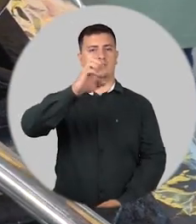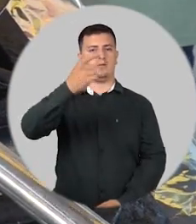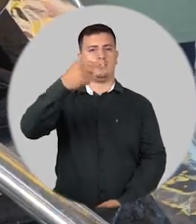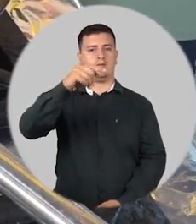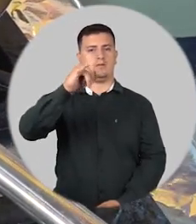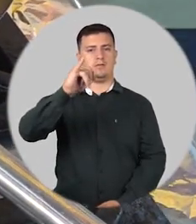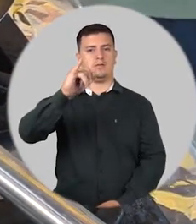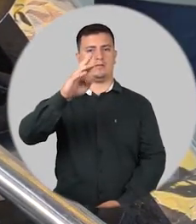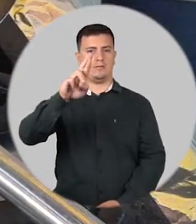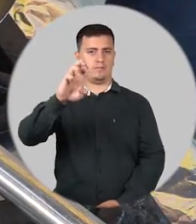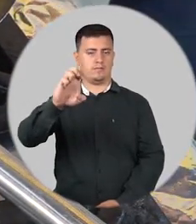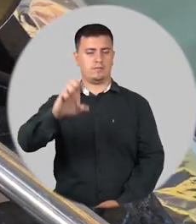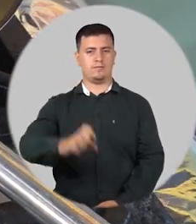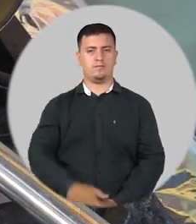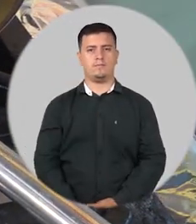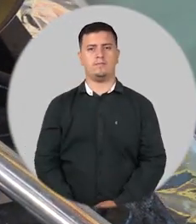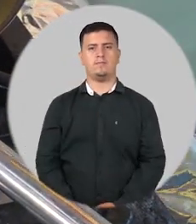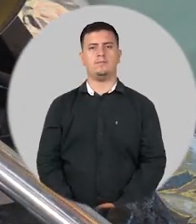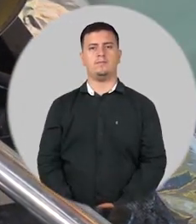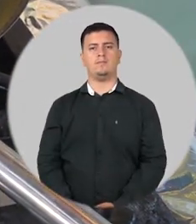jengibre.